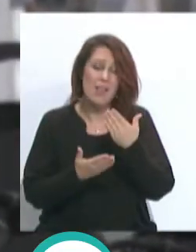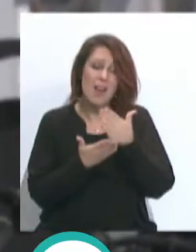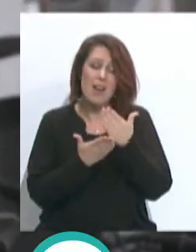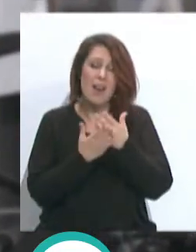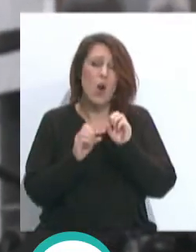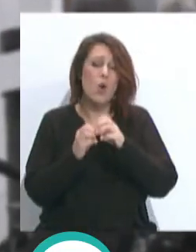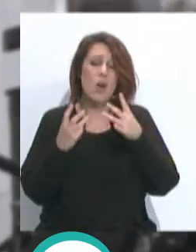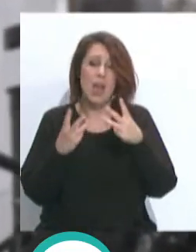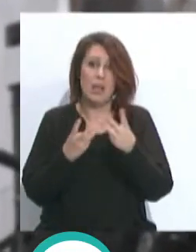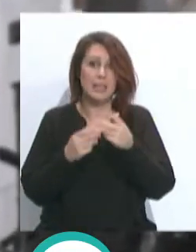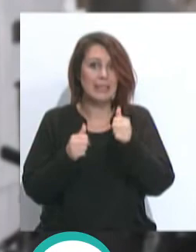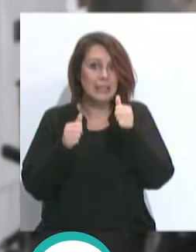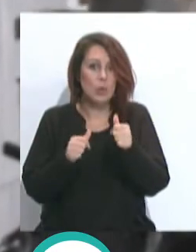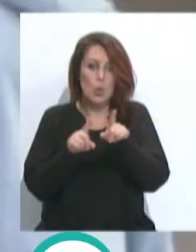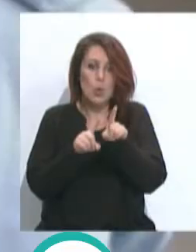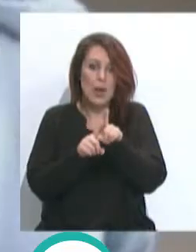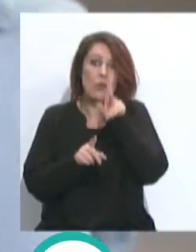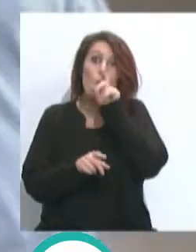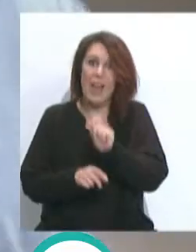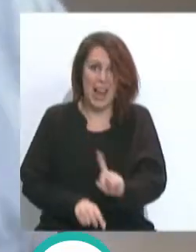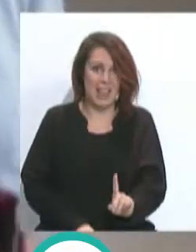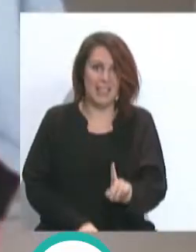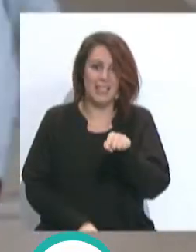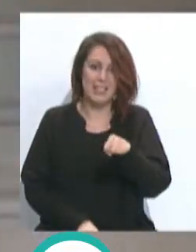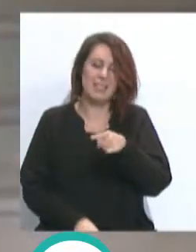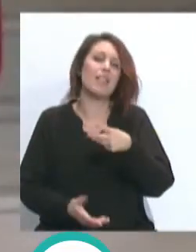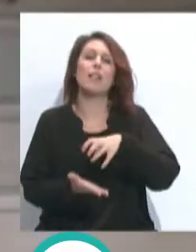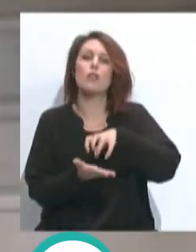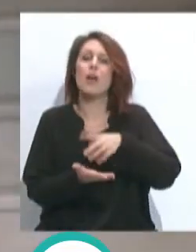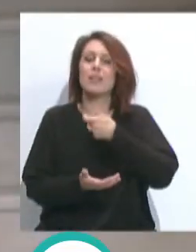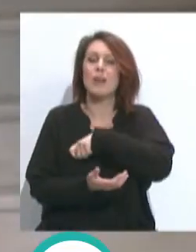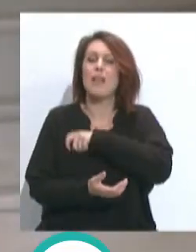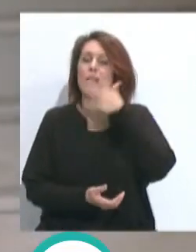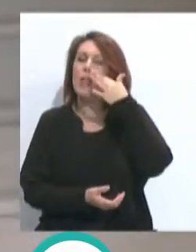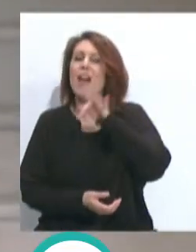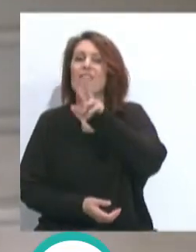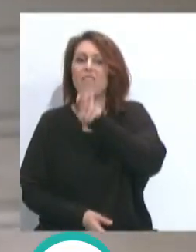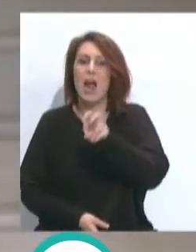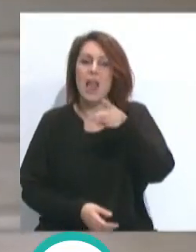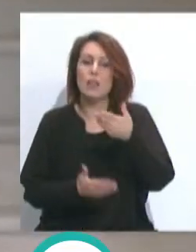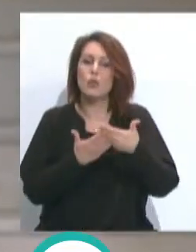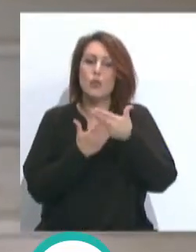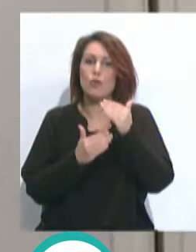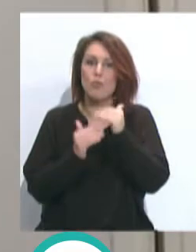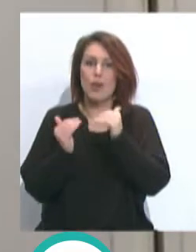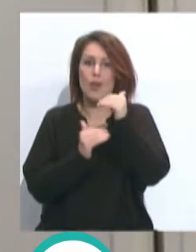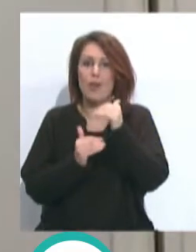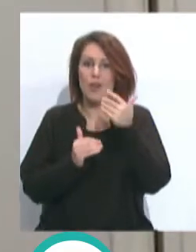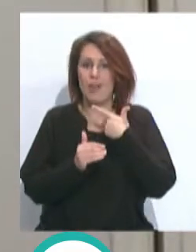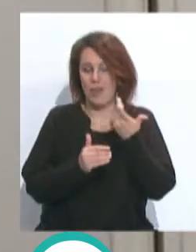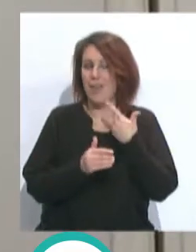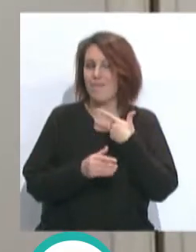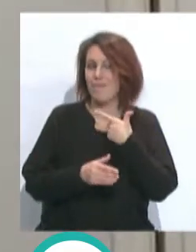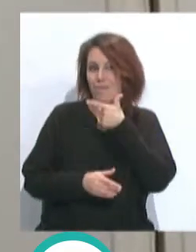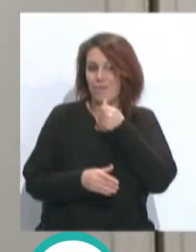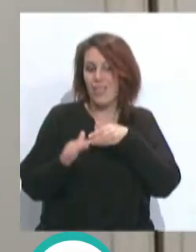online, invalidándose su título, que en este centro es válido en España y Francia, facilitándole los estudios superiores en el país vecino. Pues yo